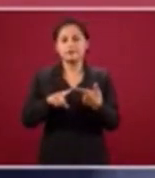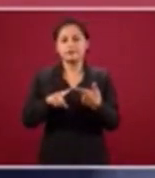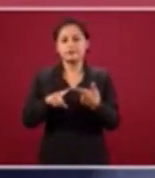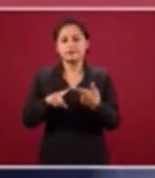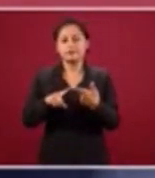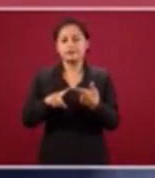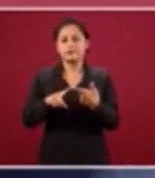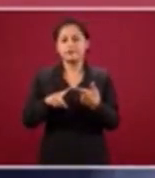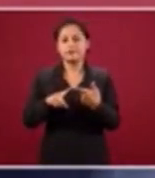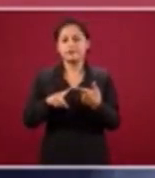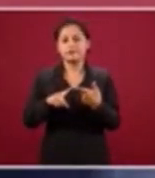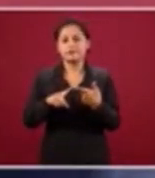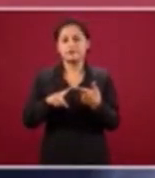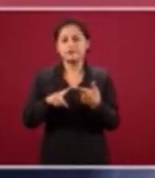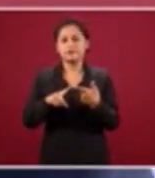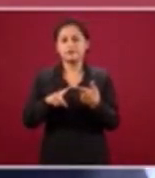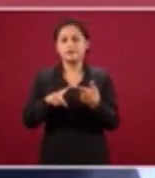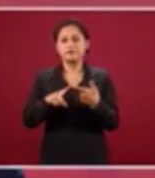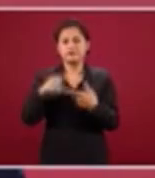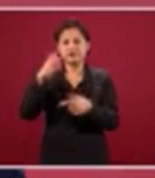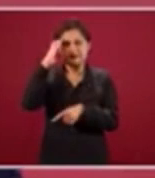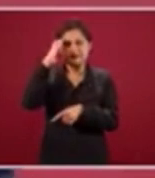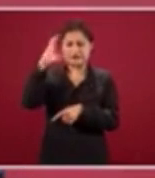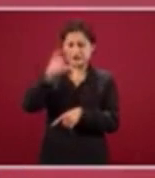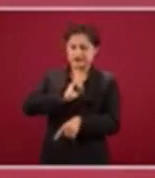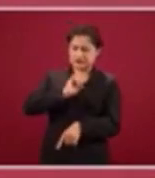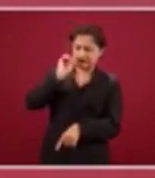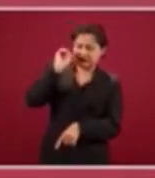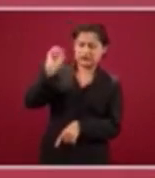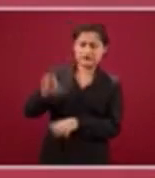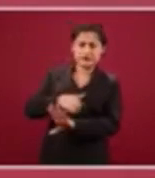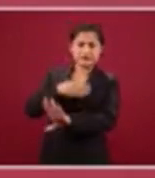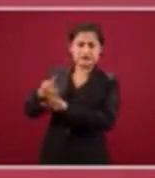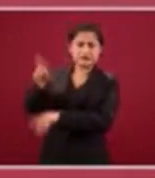no a crímenes de odio contra mujeres.